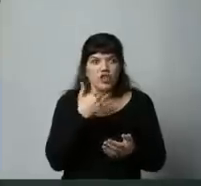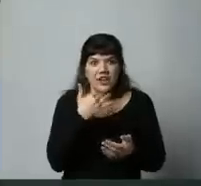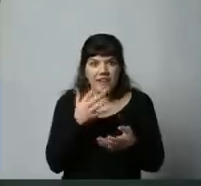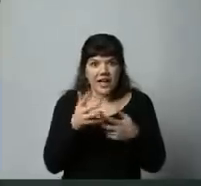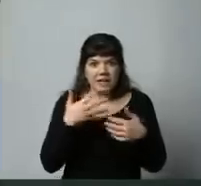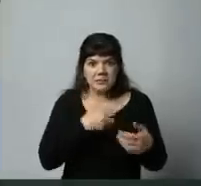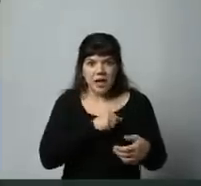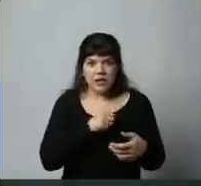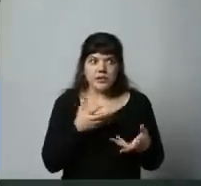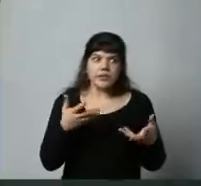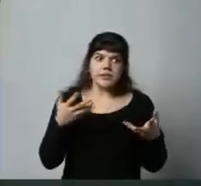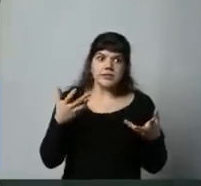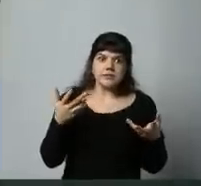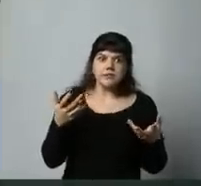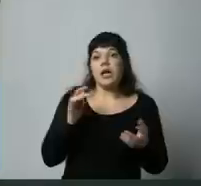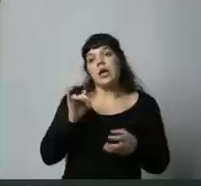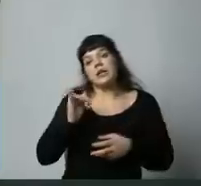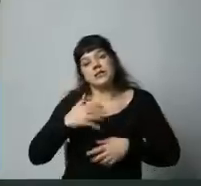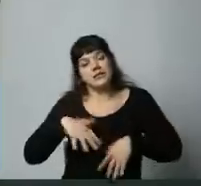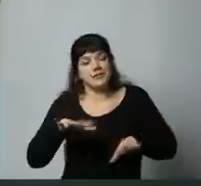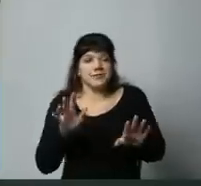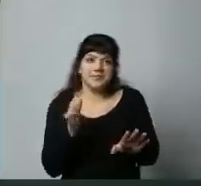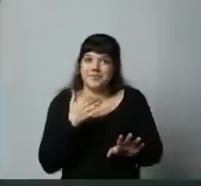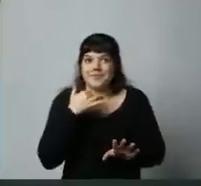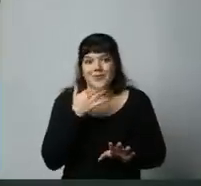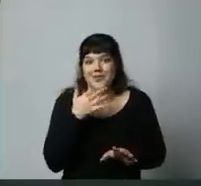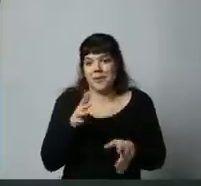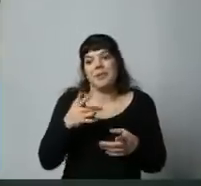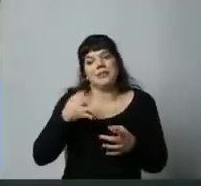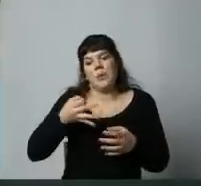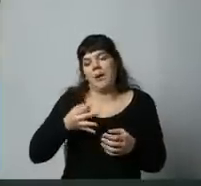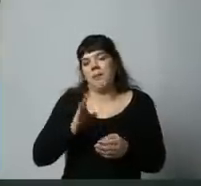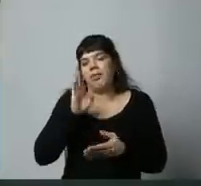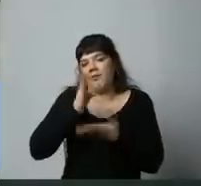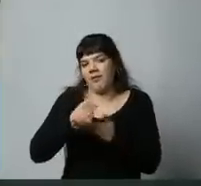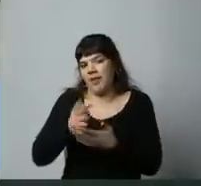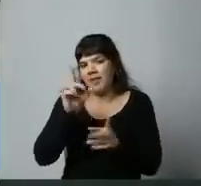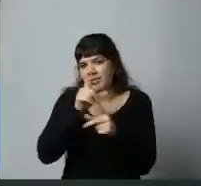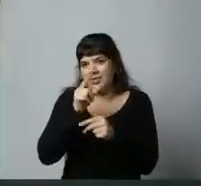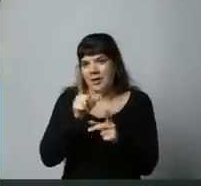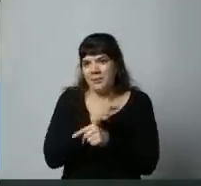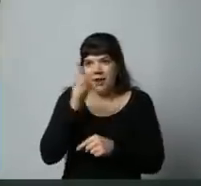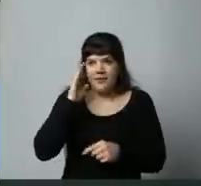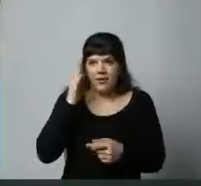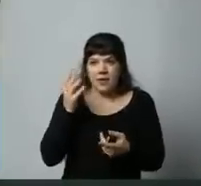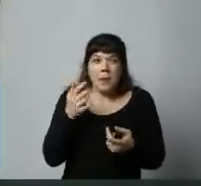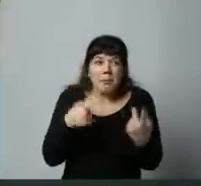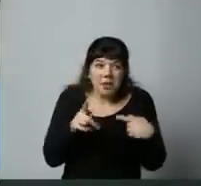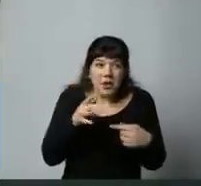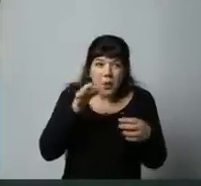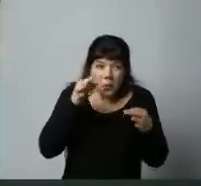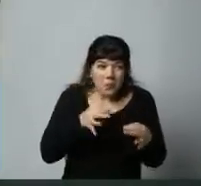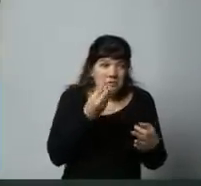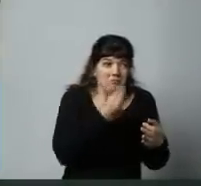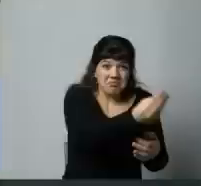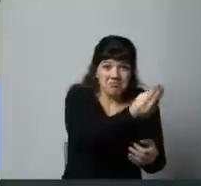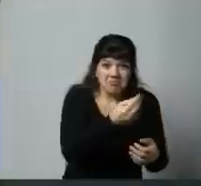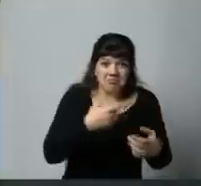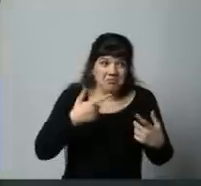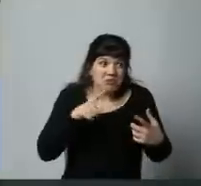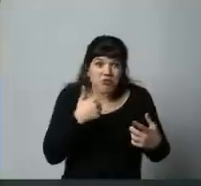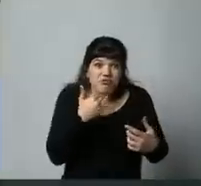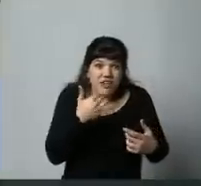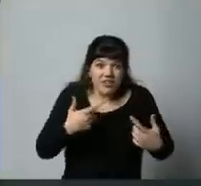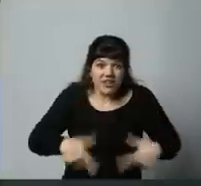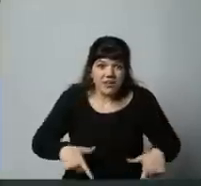español todavía pero va a terminar hablando No te preocupes porque está interesante que pongan un embajador que ya ni siquiera habla español que no es